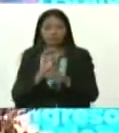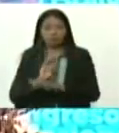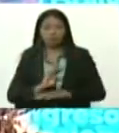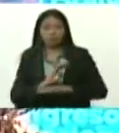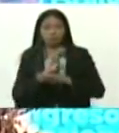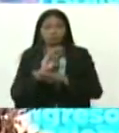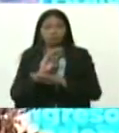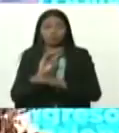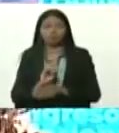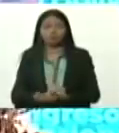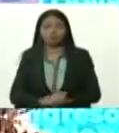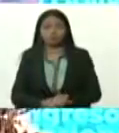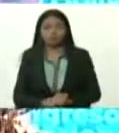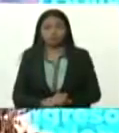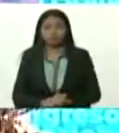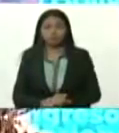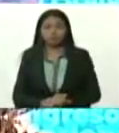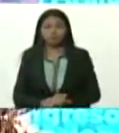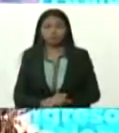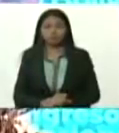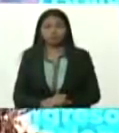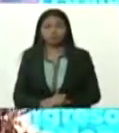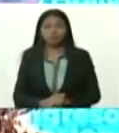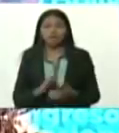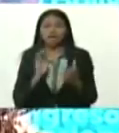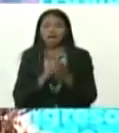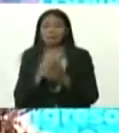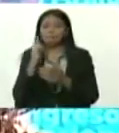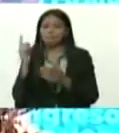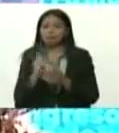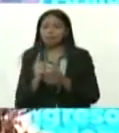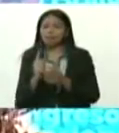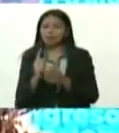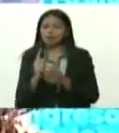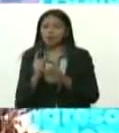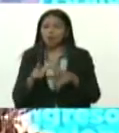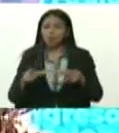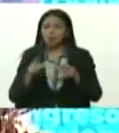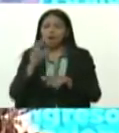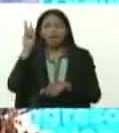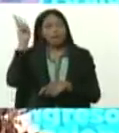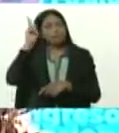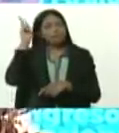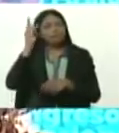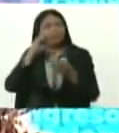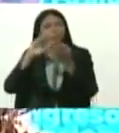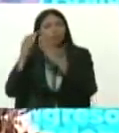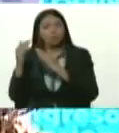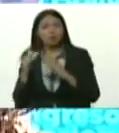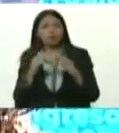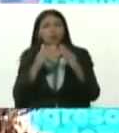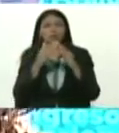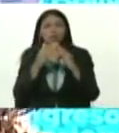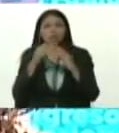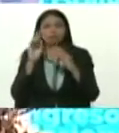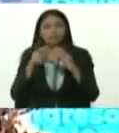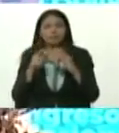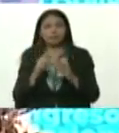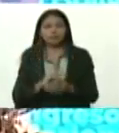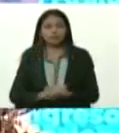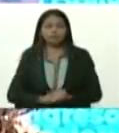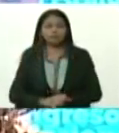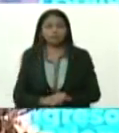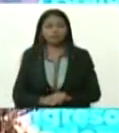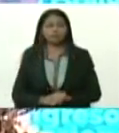protección las compañeras que vienen de las comunidades Mucumbú,